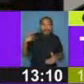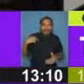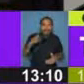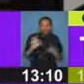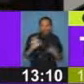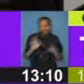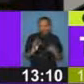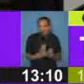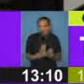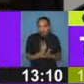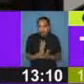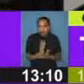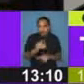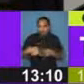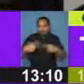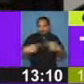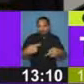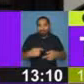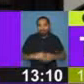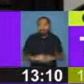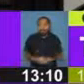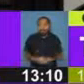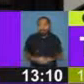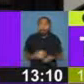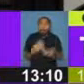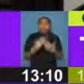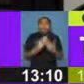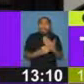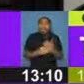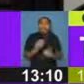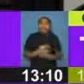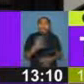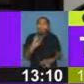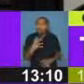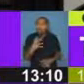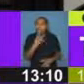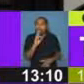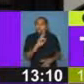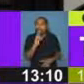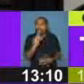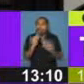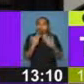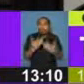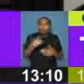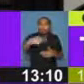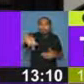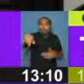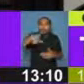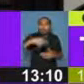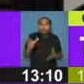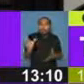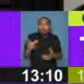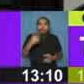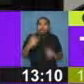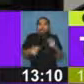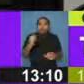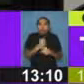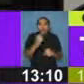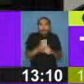eh señora ministra de Educación muchísimas gracias y a través suyo a todo el equipo de Educación que está acá